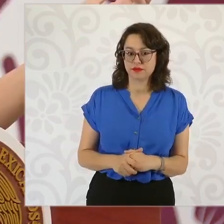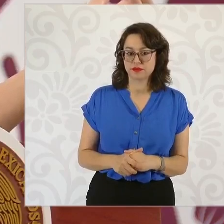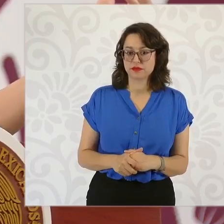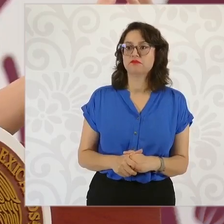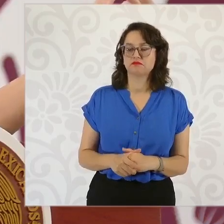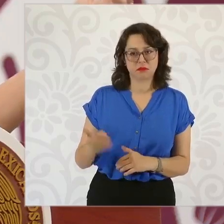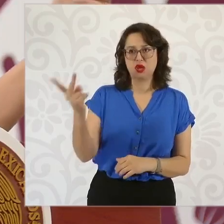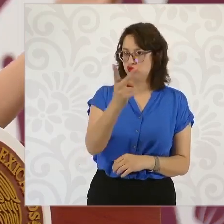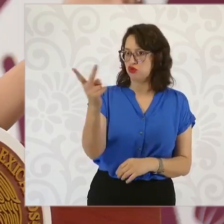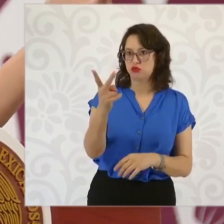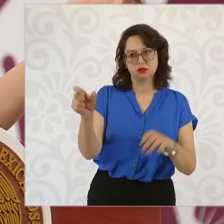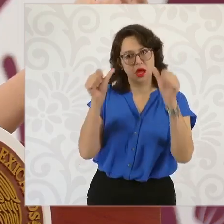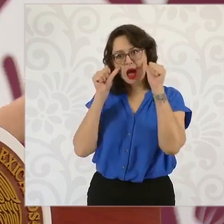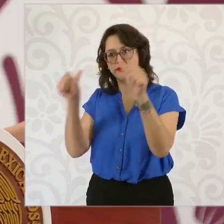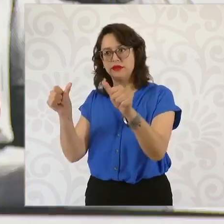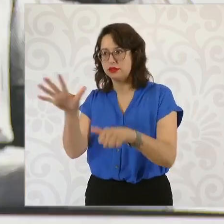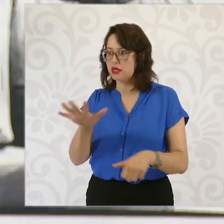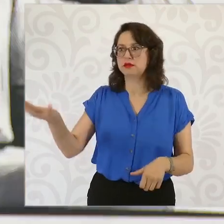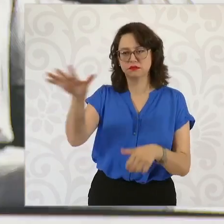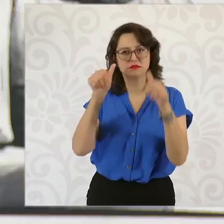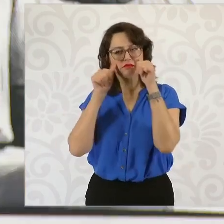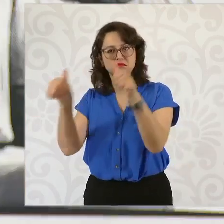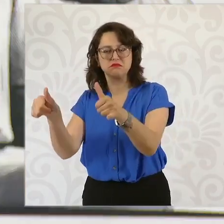que los van a recibir.